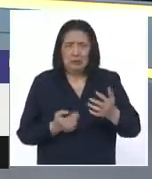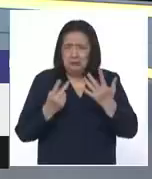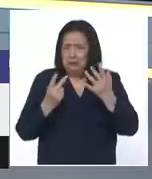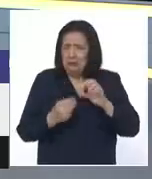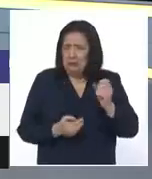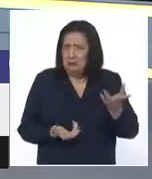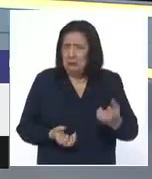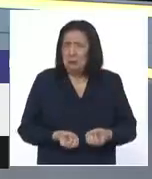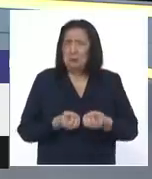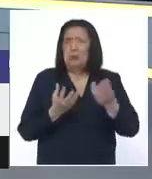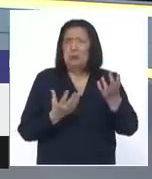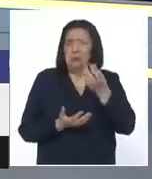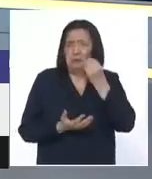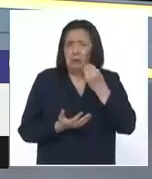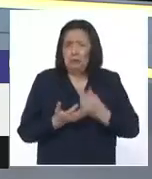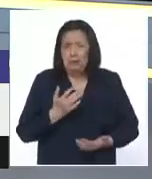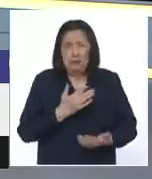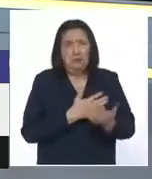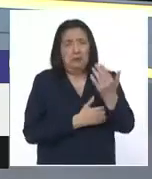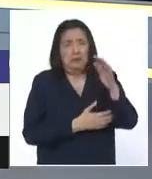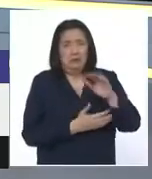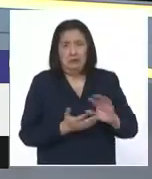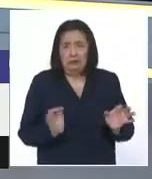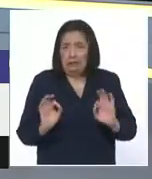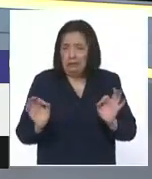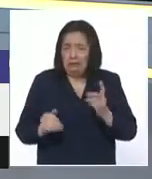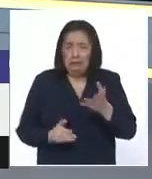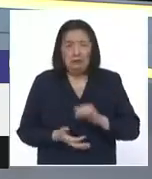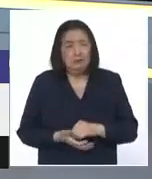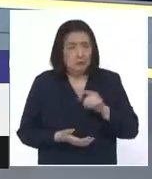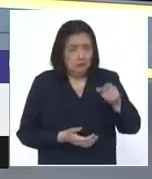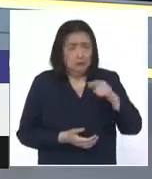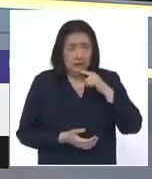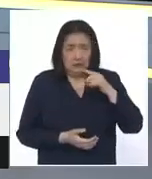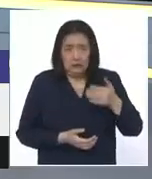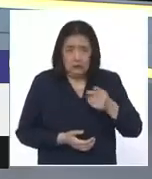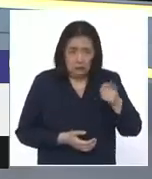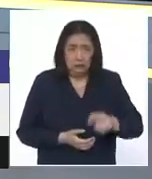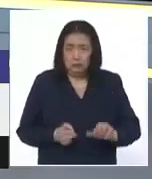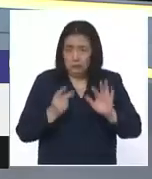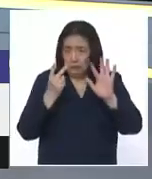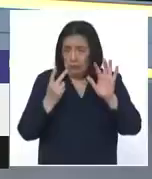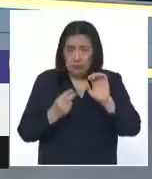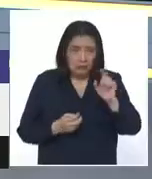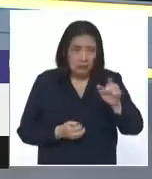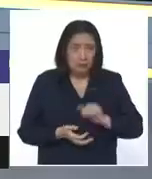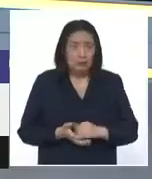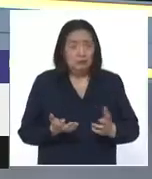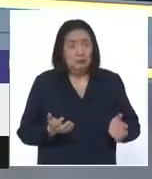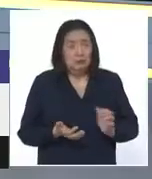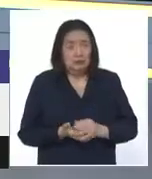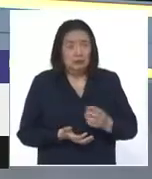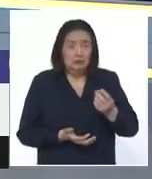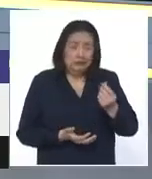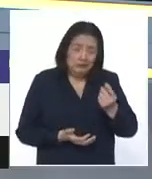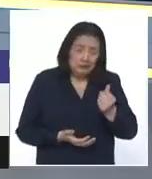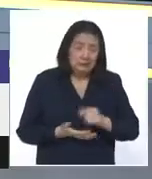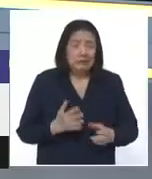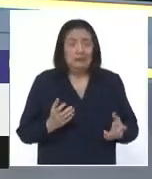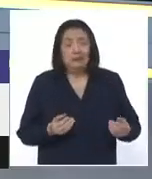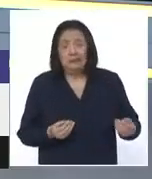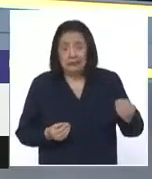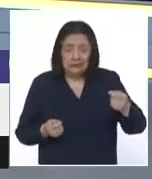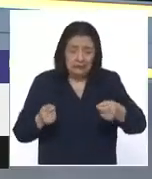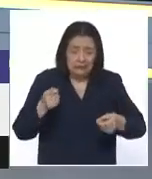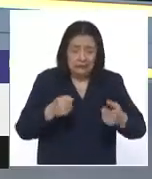7 soles? ¿Cuántas comidas diarias hace? Ni una. Bueno, esa señora con esos 7 soles, más al dinero que puede, que le